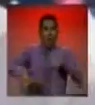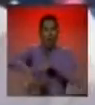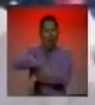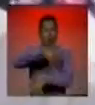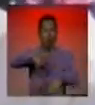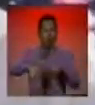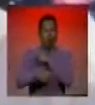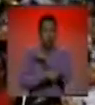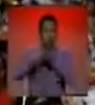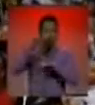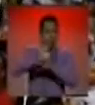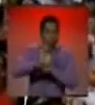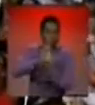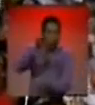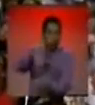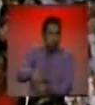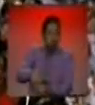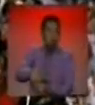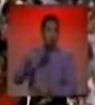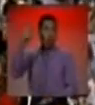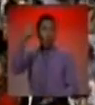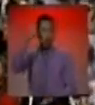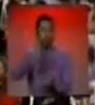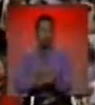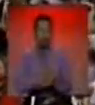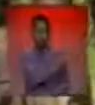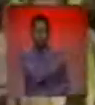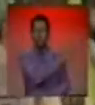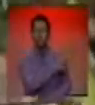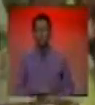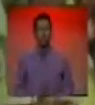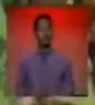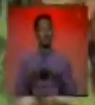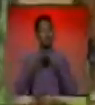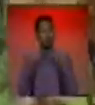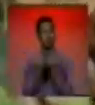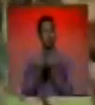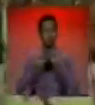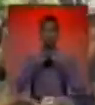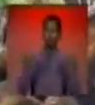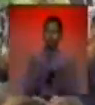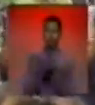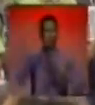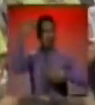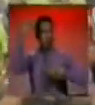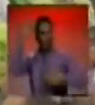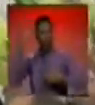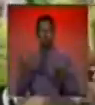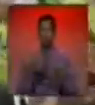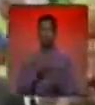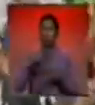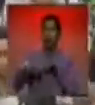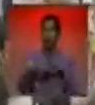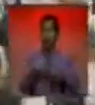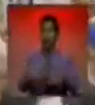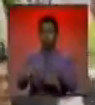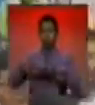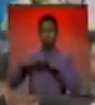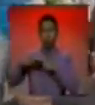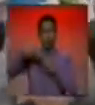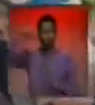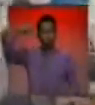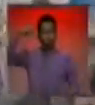dentro de Petroecuador. Varias organizaciones sociales y políticas como el Frente Unidos y el Movimiento Acción Regional por la